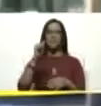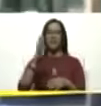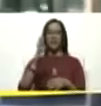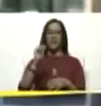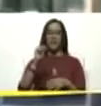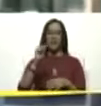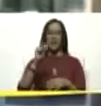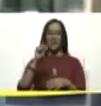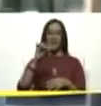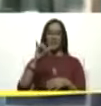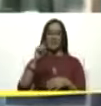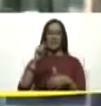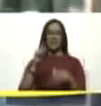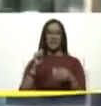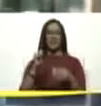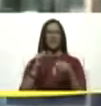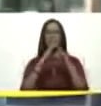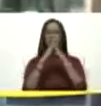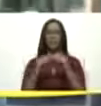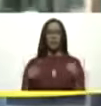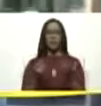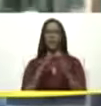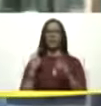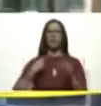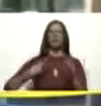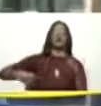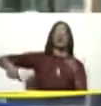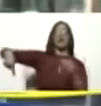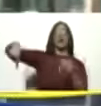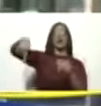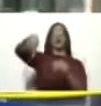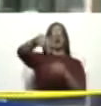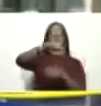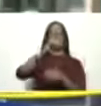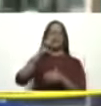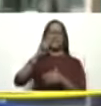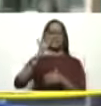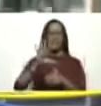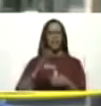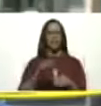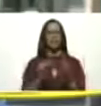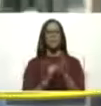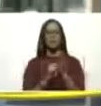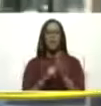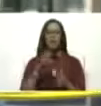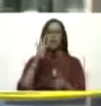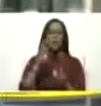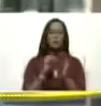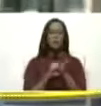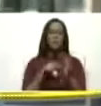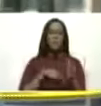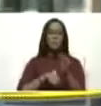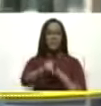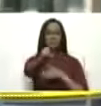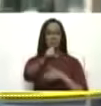zona. Y ya no tienes que dar el vueltón por allá de 25 minutos. En 4 minutos pasa.